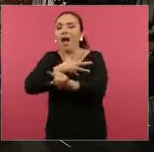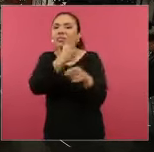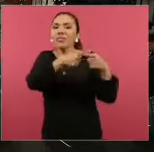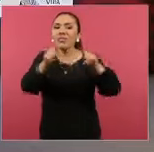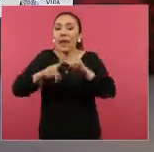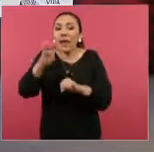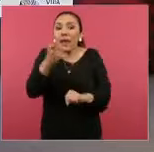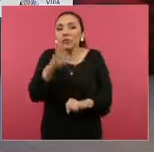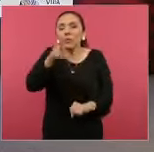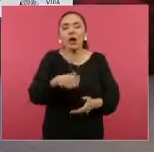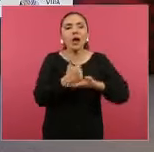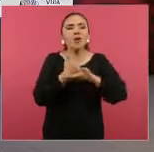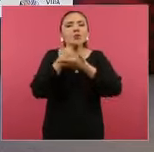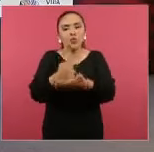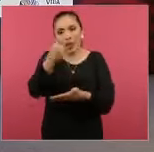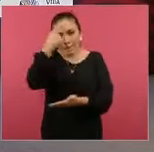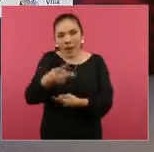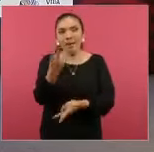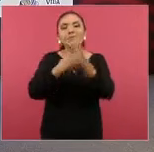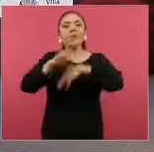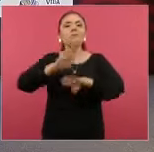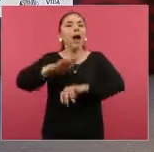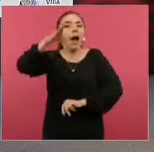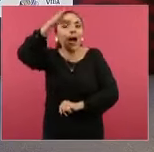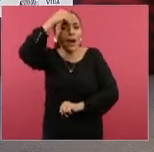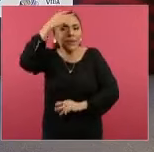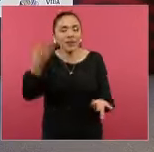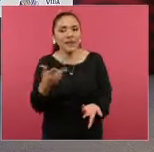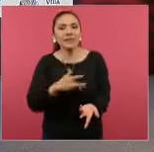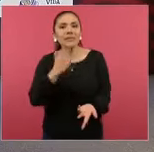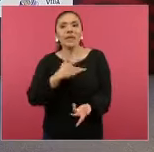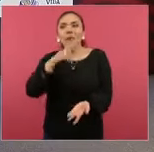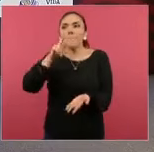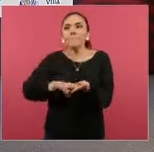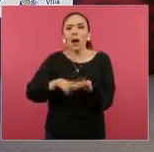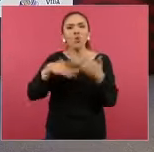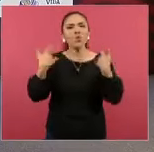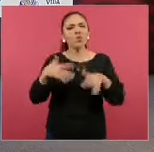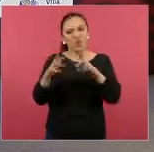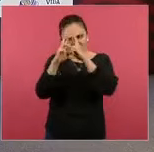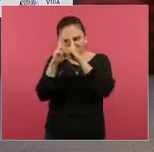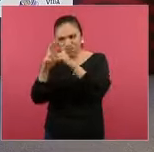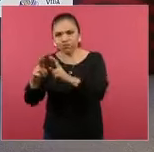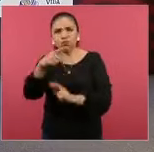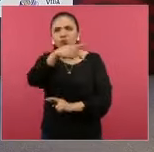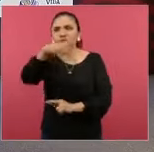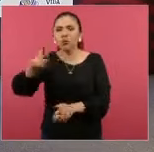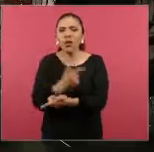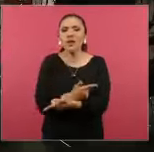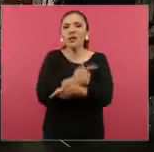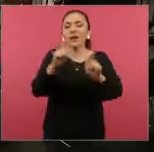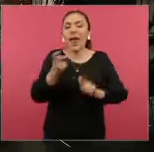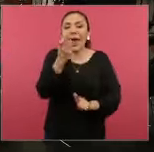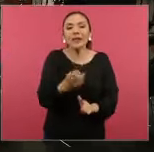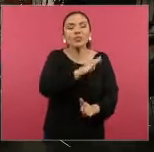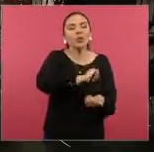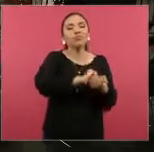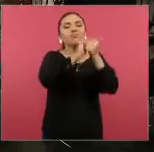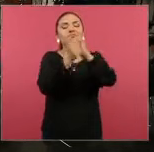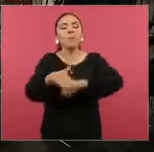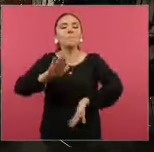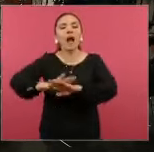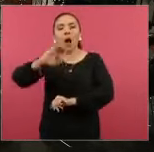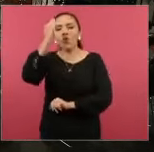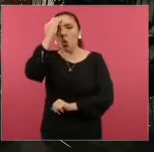esto puede contribuir a su aprendizaje. Que valoremos este respeto, esta libertad, para que podamos construir